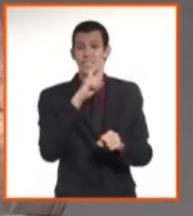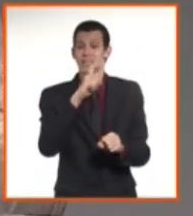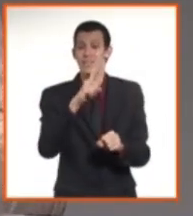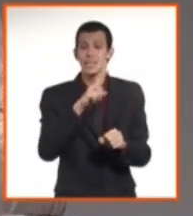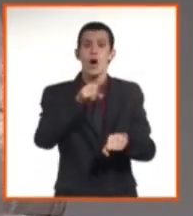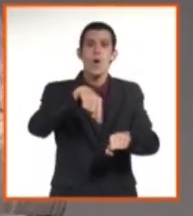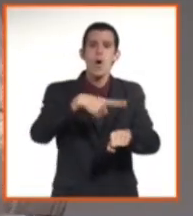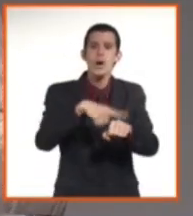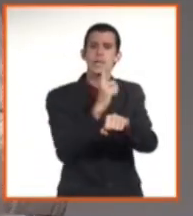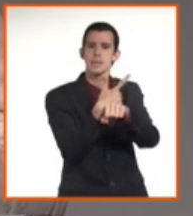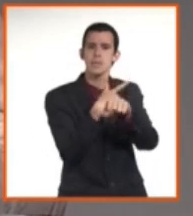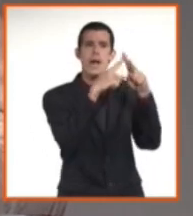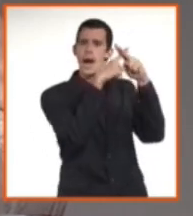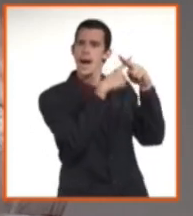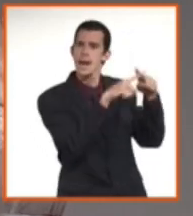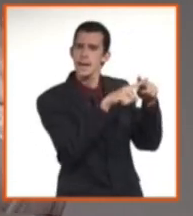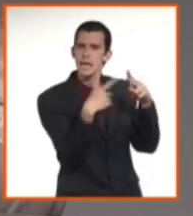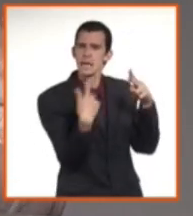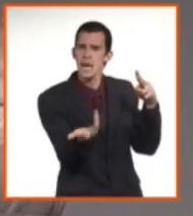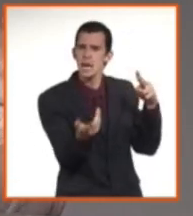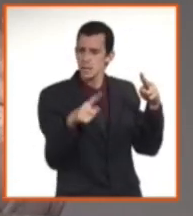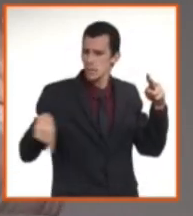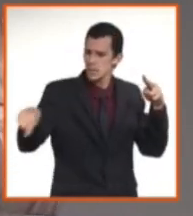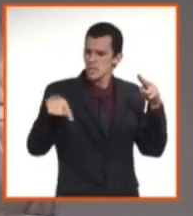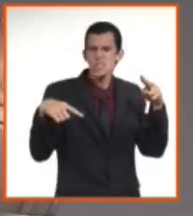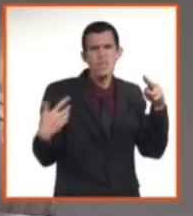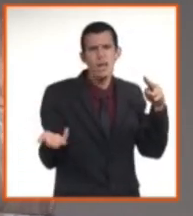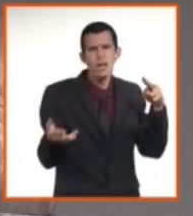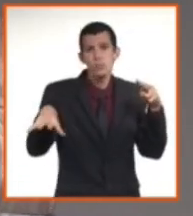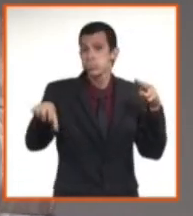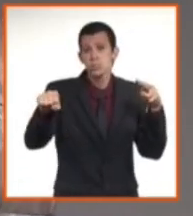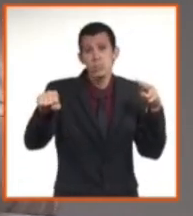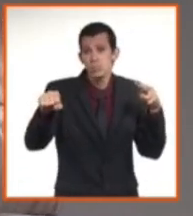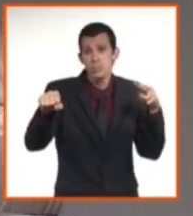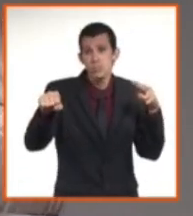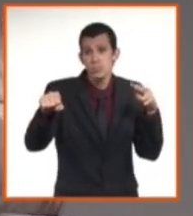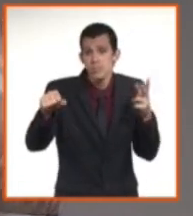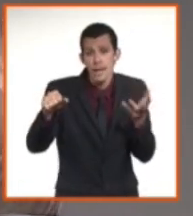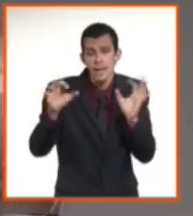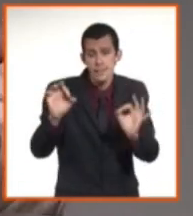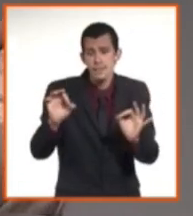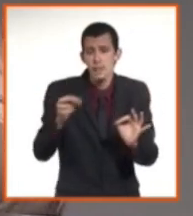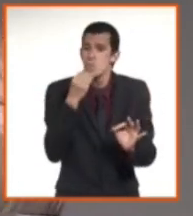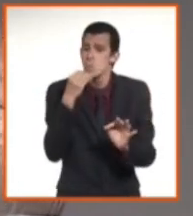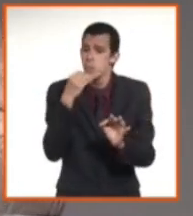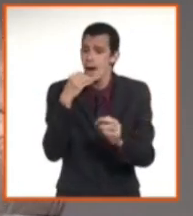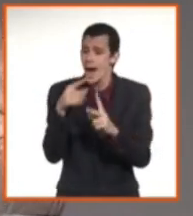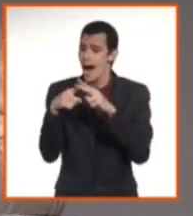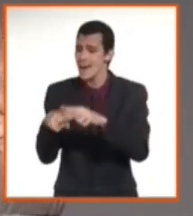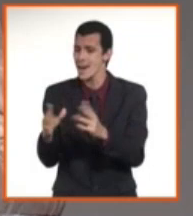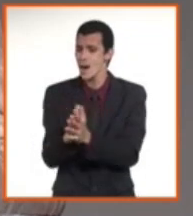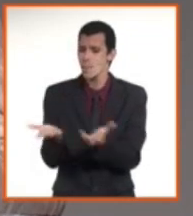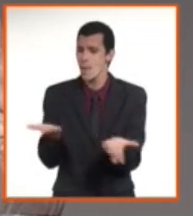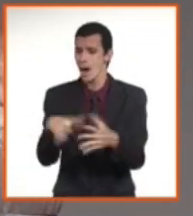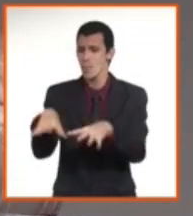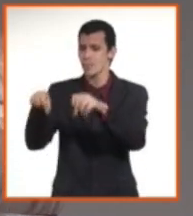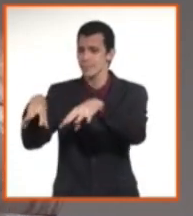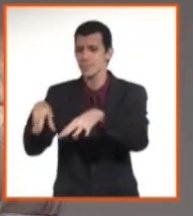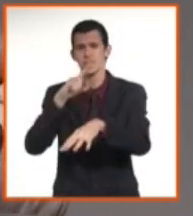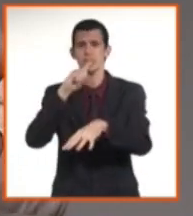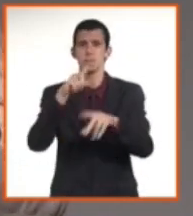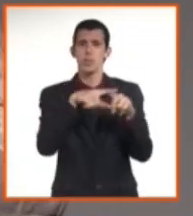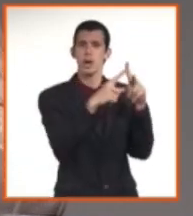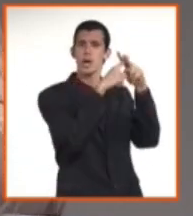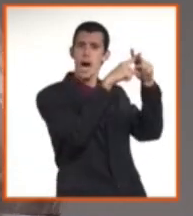provocan que después de un circuito haber estado en apagón, bueno, vienen las averías, que